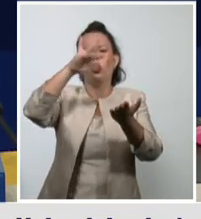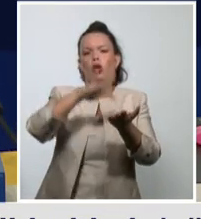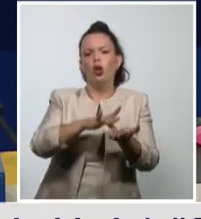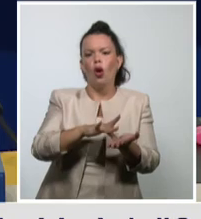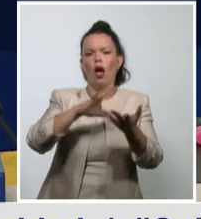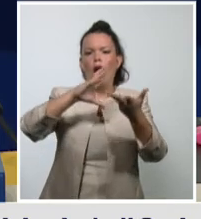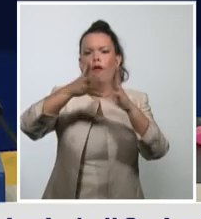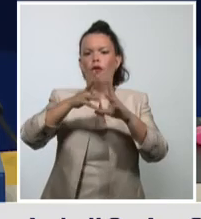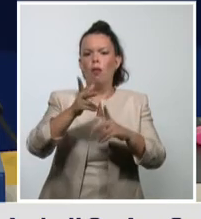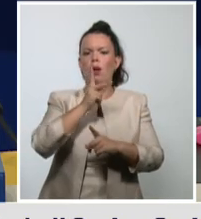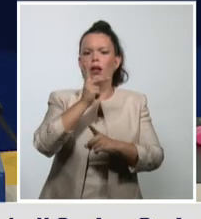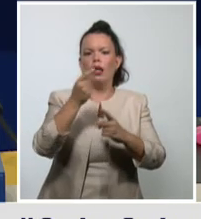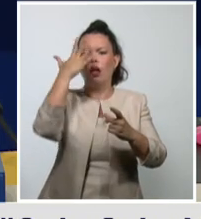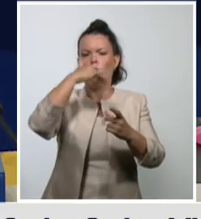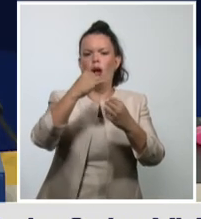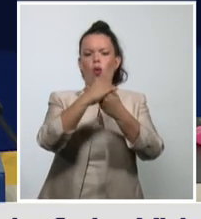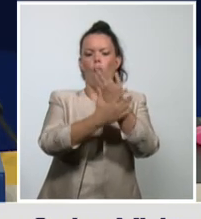Entonces,